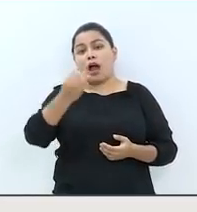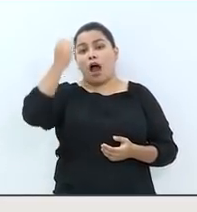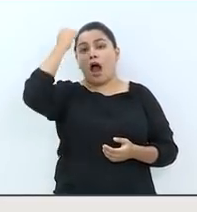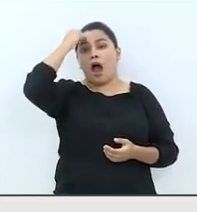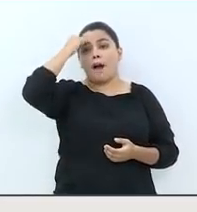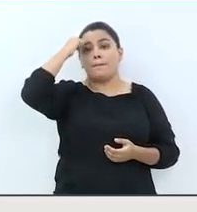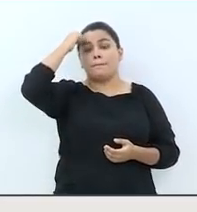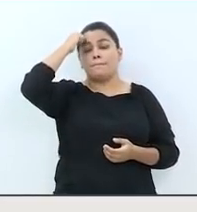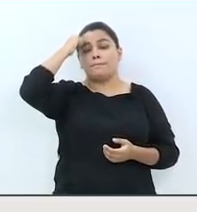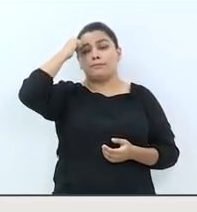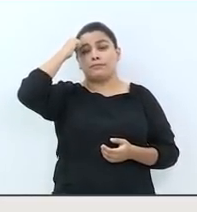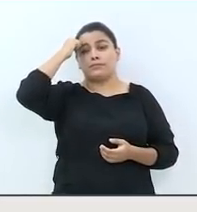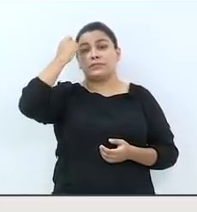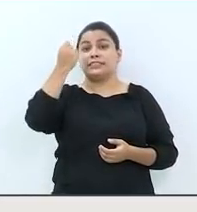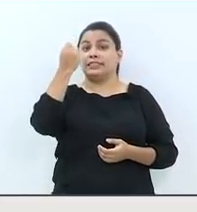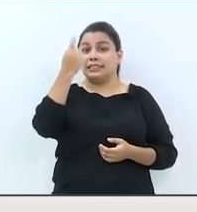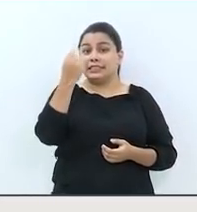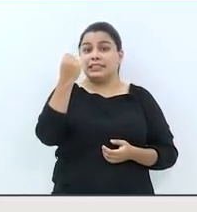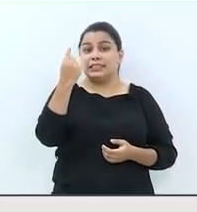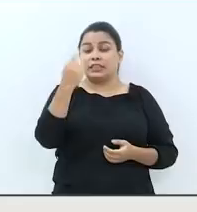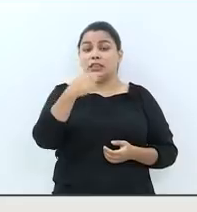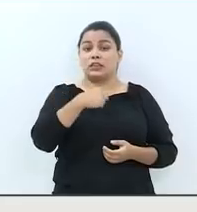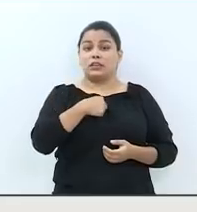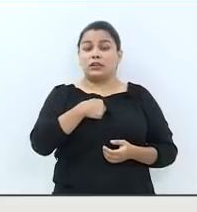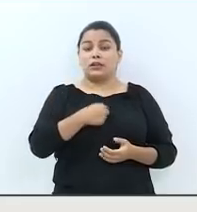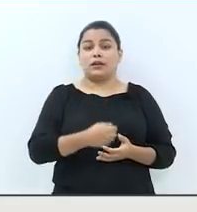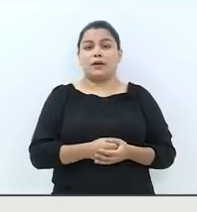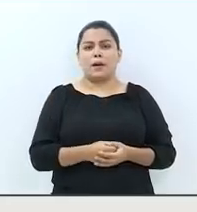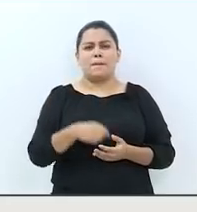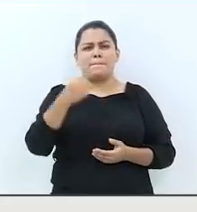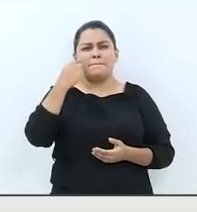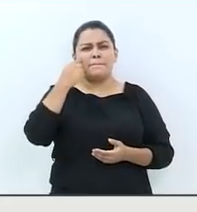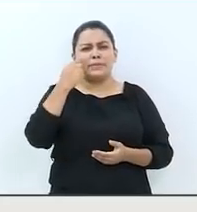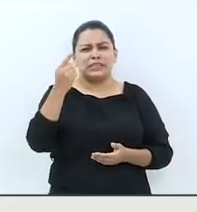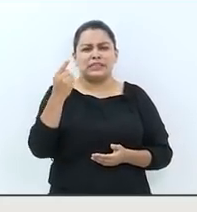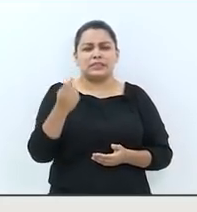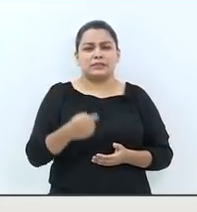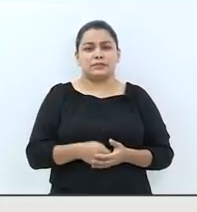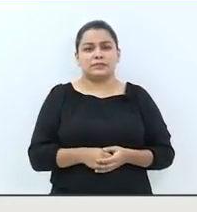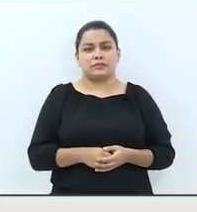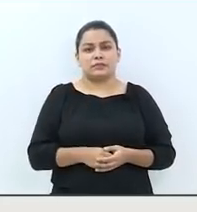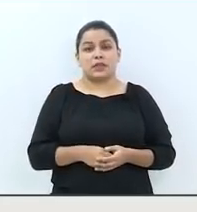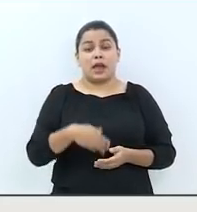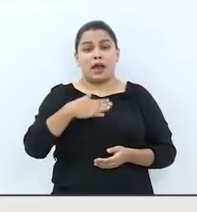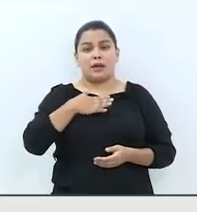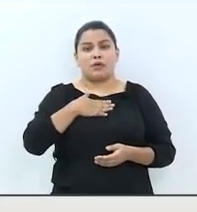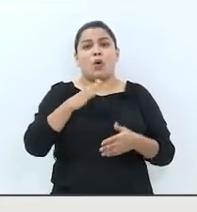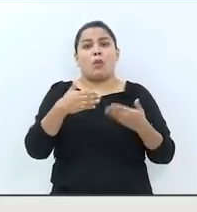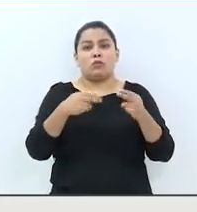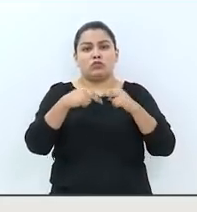aprender ahora que reflexionar a lo único que me lleva es a ver hacia adentro y cómo construir.